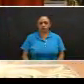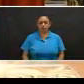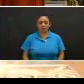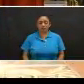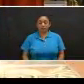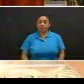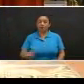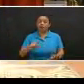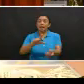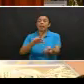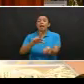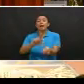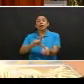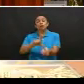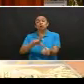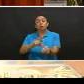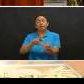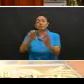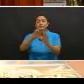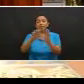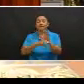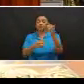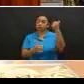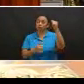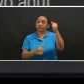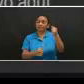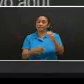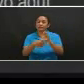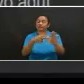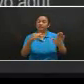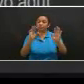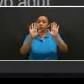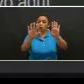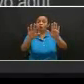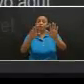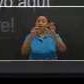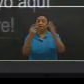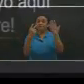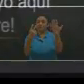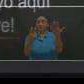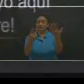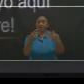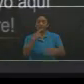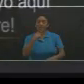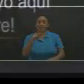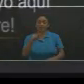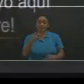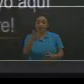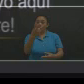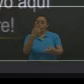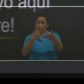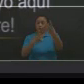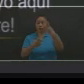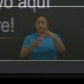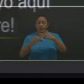Y en el libro de Lucas, capítulo número 15 y verso número 17, dice: y volviendo en